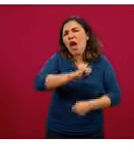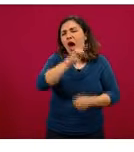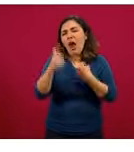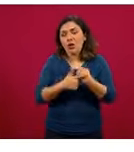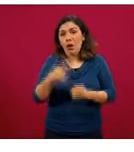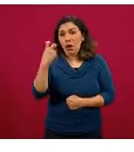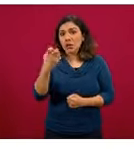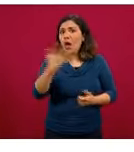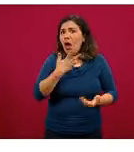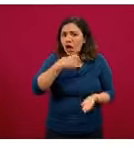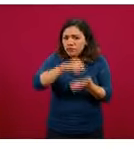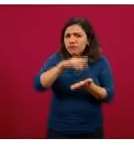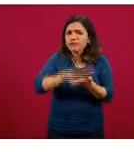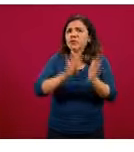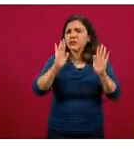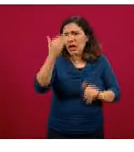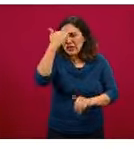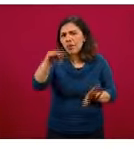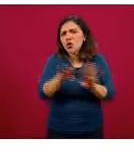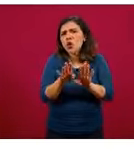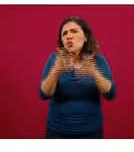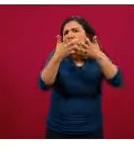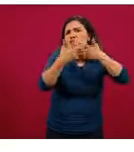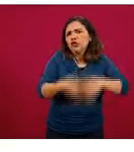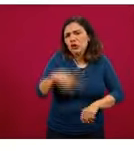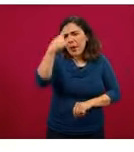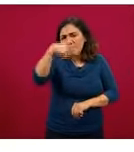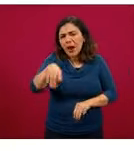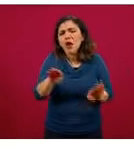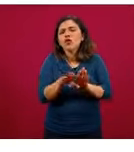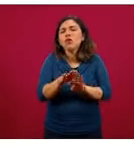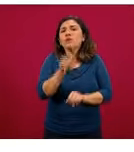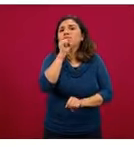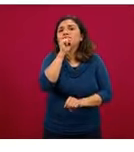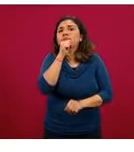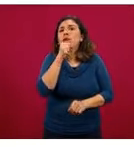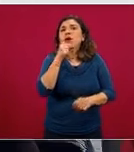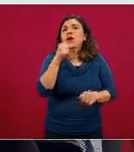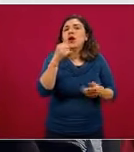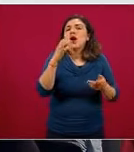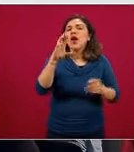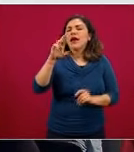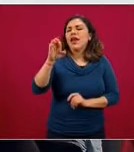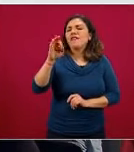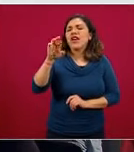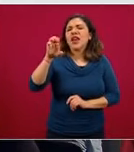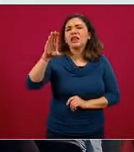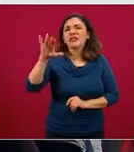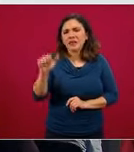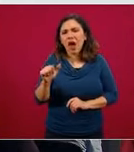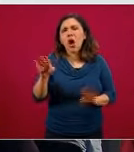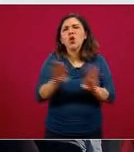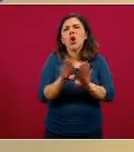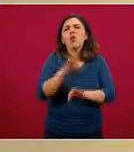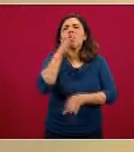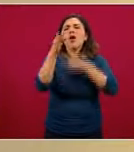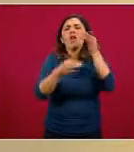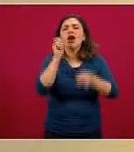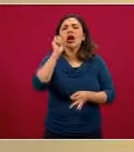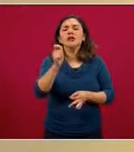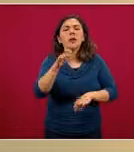están establecidos los mecanismos de referencia y contrarreferencia, y ya mencionamos lo que